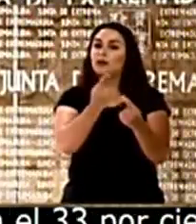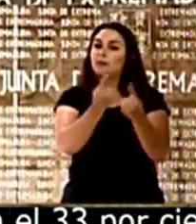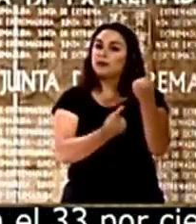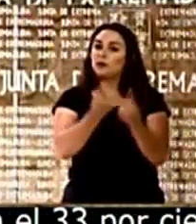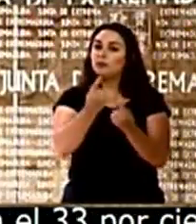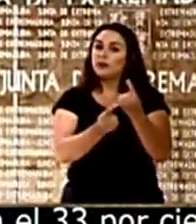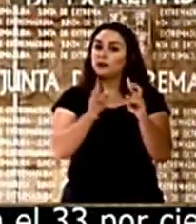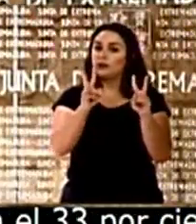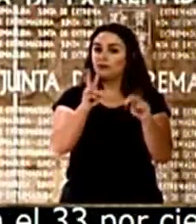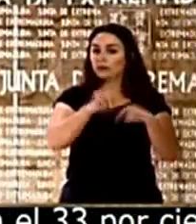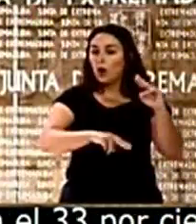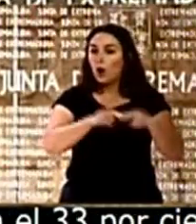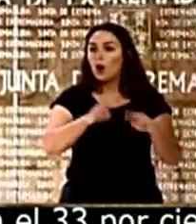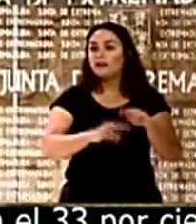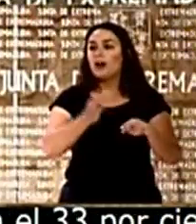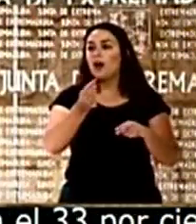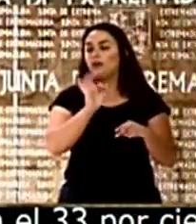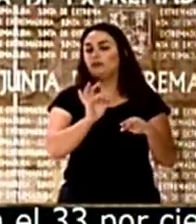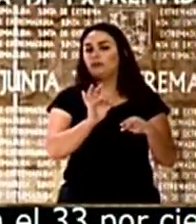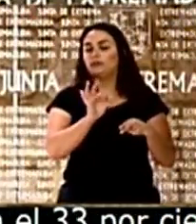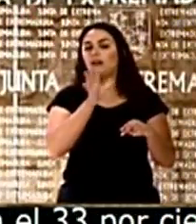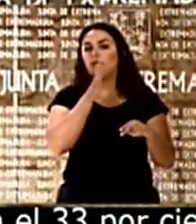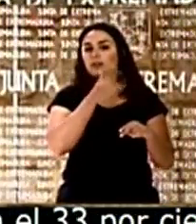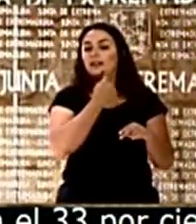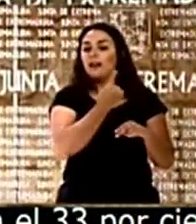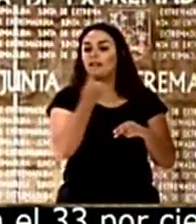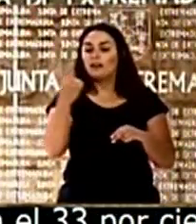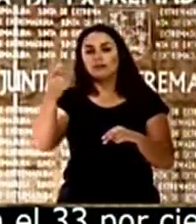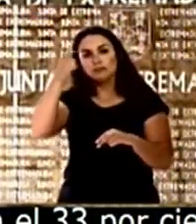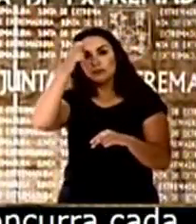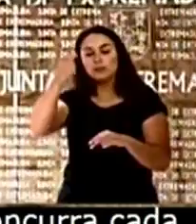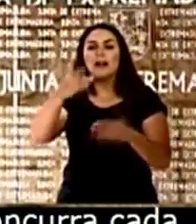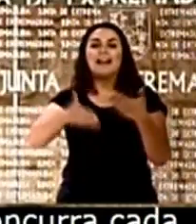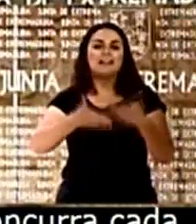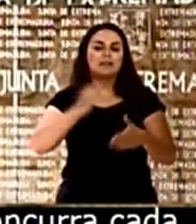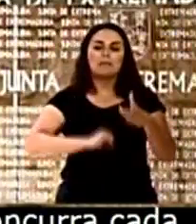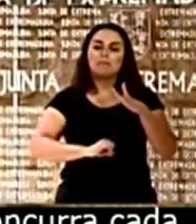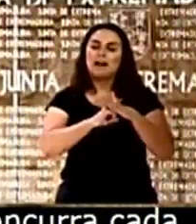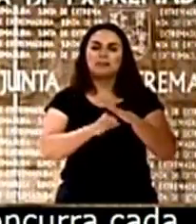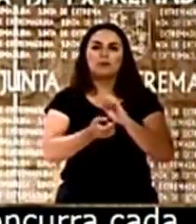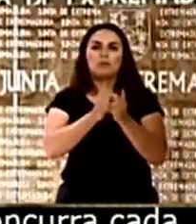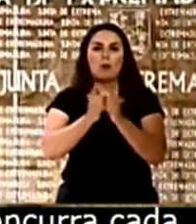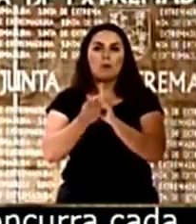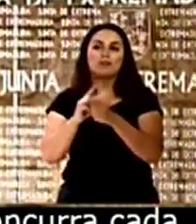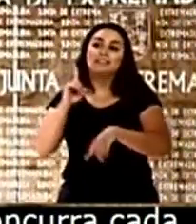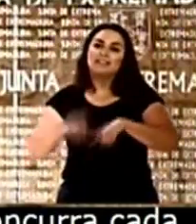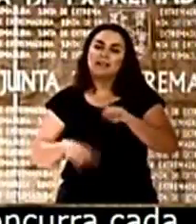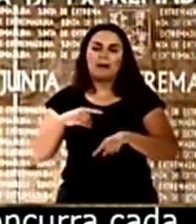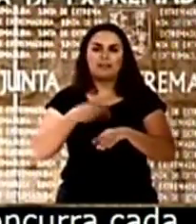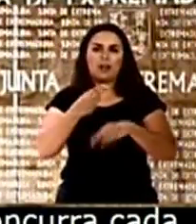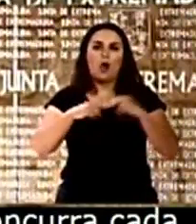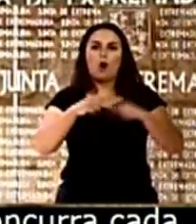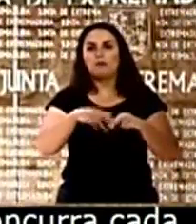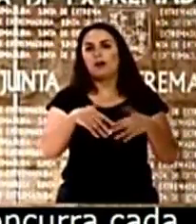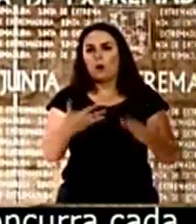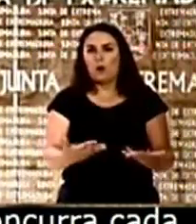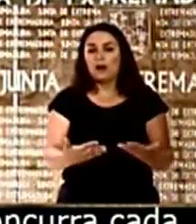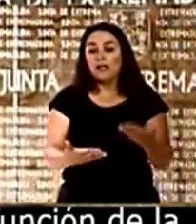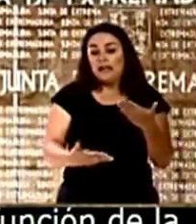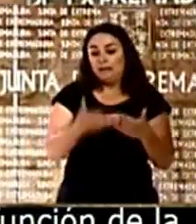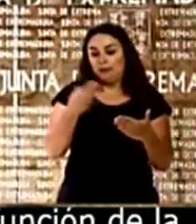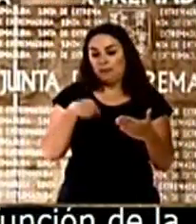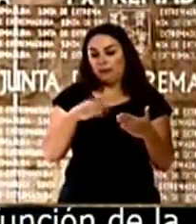la obra o suministro al que concurra cada municipio, con un límite máximo que variará en función de la actuación. No será el mismo